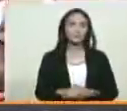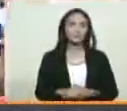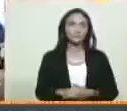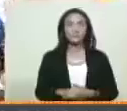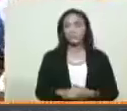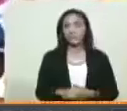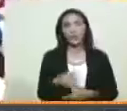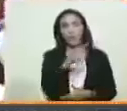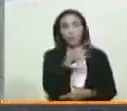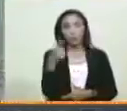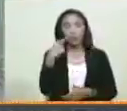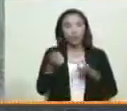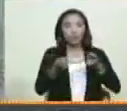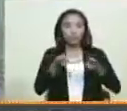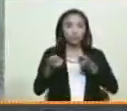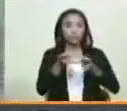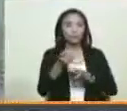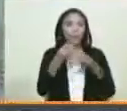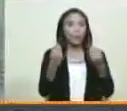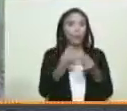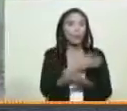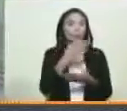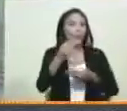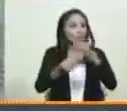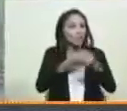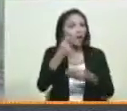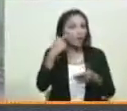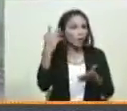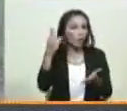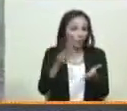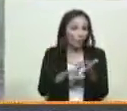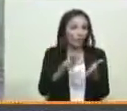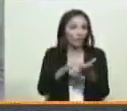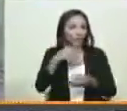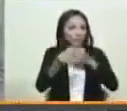ustedes se encargan de la aplicación del decreto.